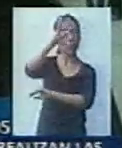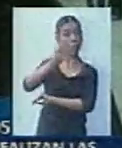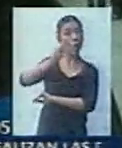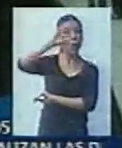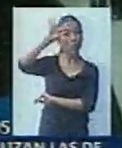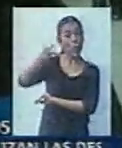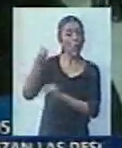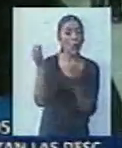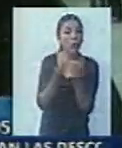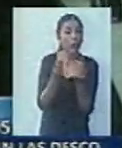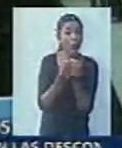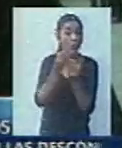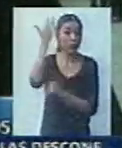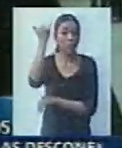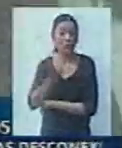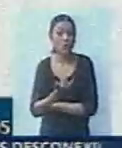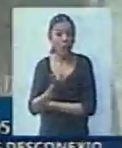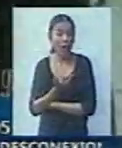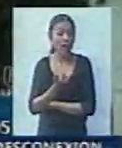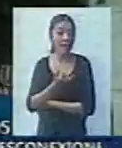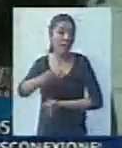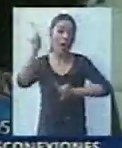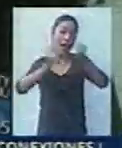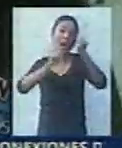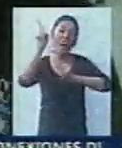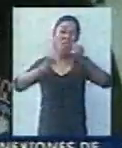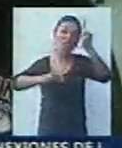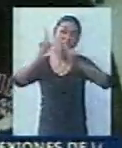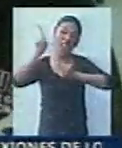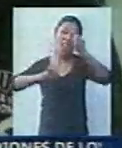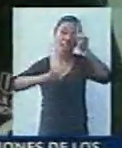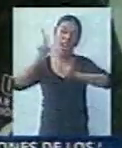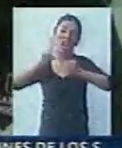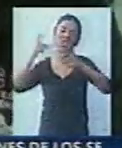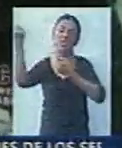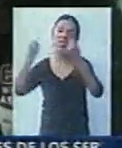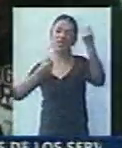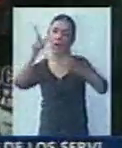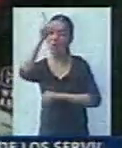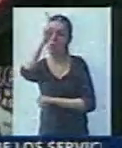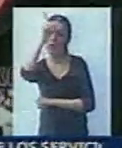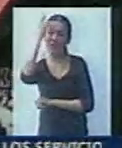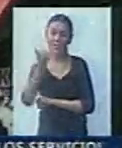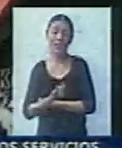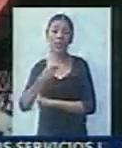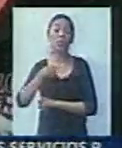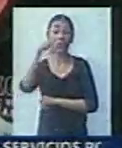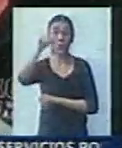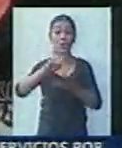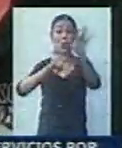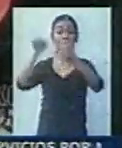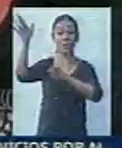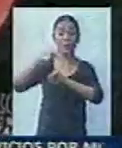a la brigada de caballería y bueno yo por eso hago la invitación externos a todo el barrio y a las